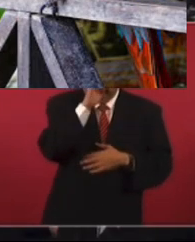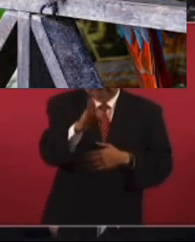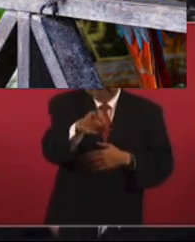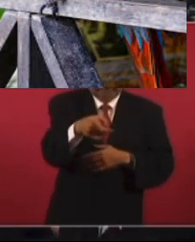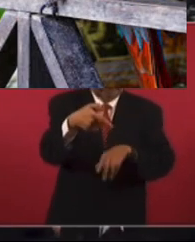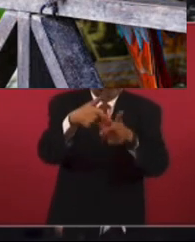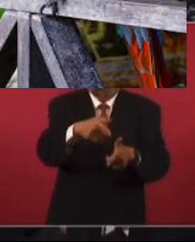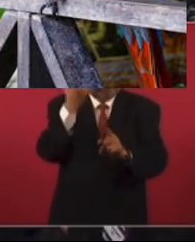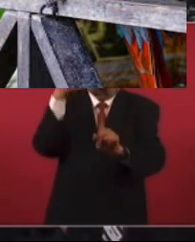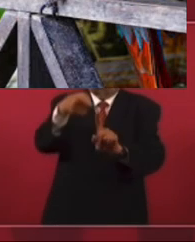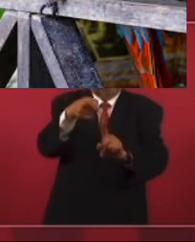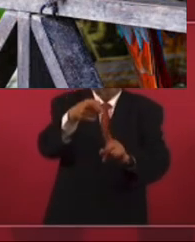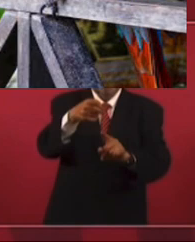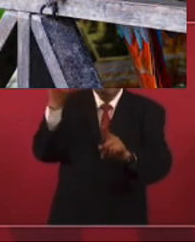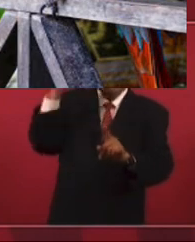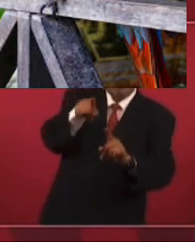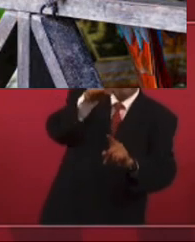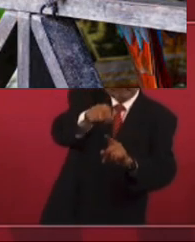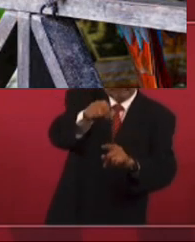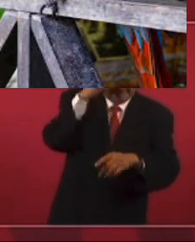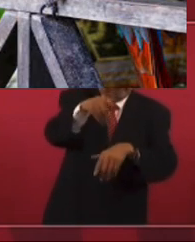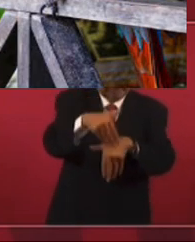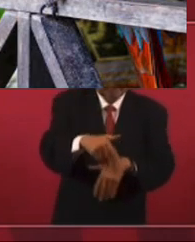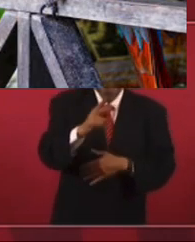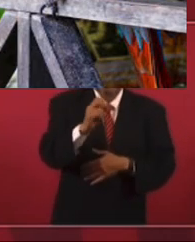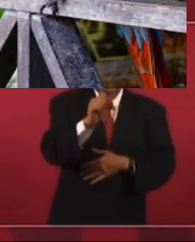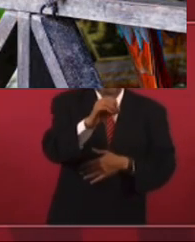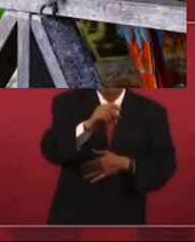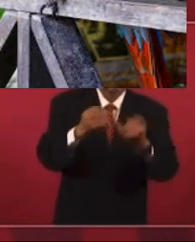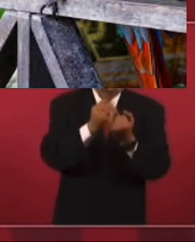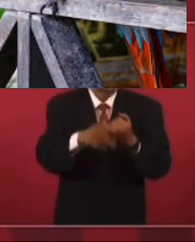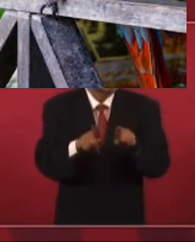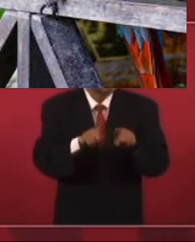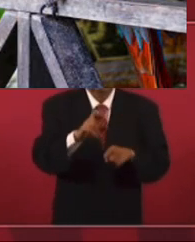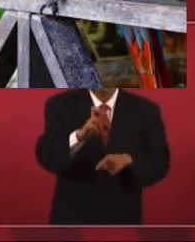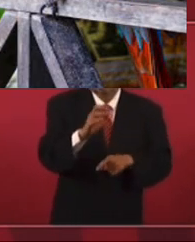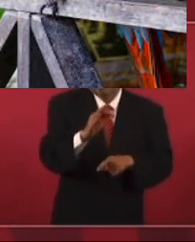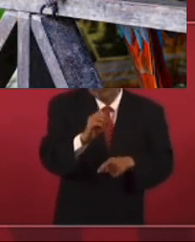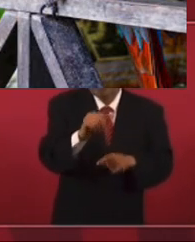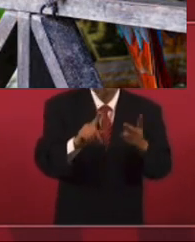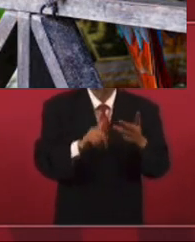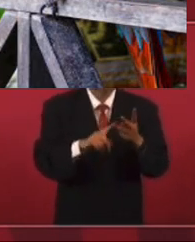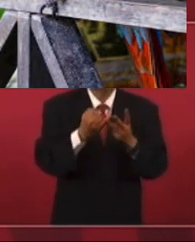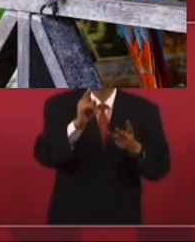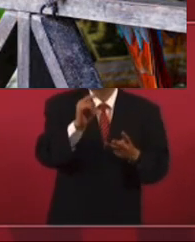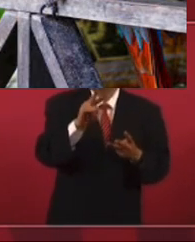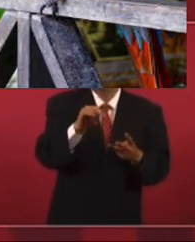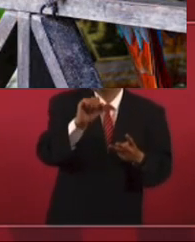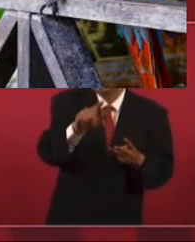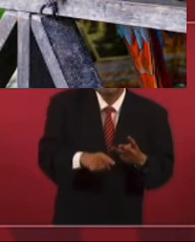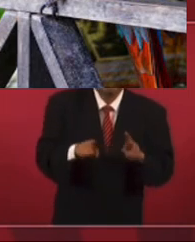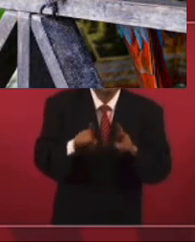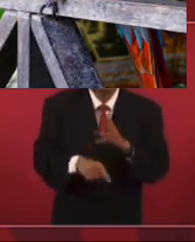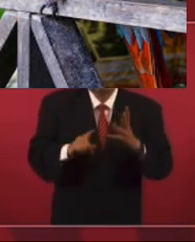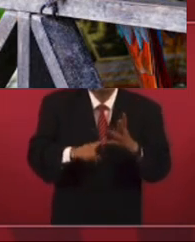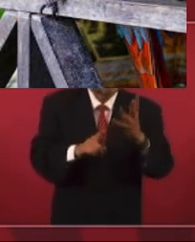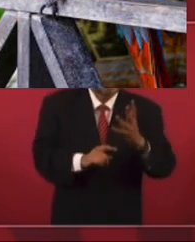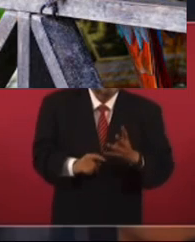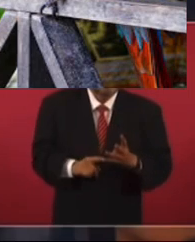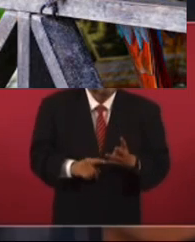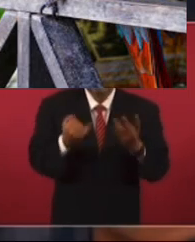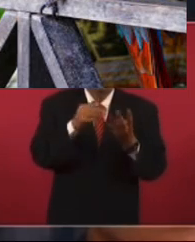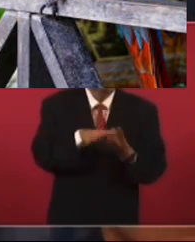Con esa gente que tiene la base, no va a seguir su movimiento de transformación. En el 2024 vamos a